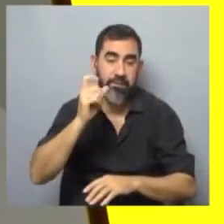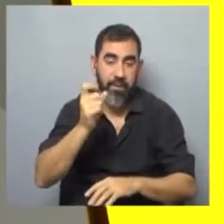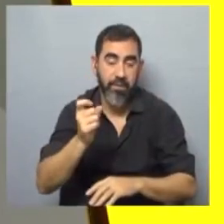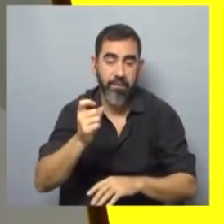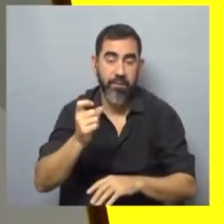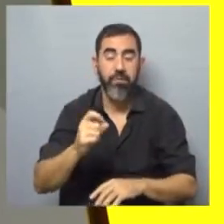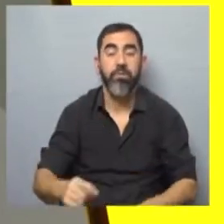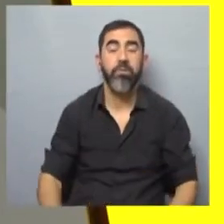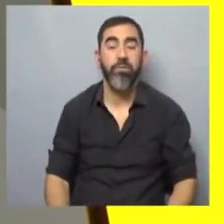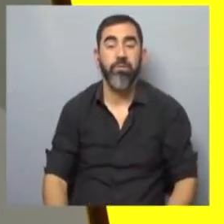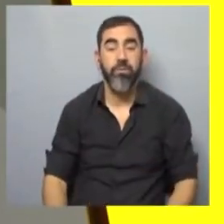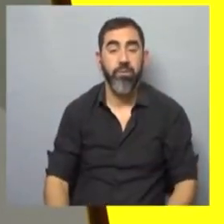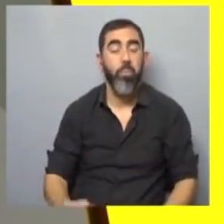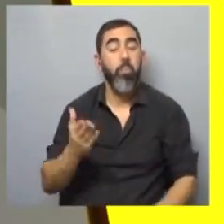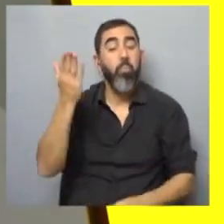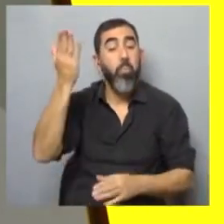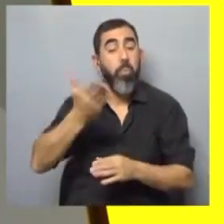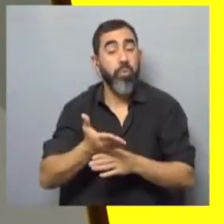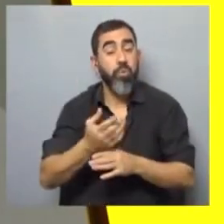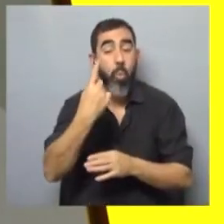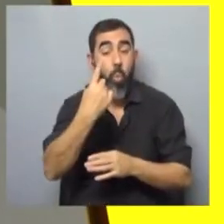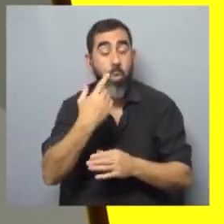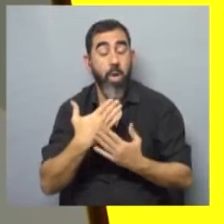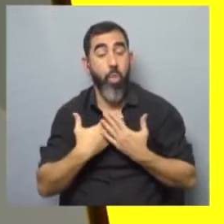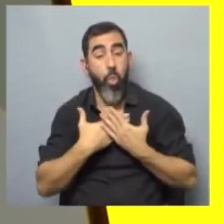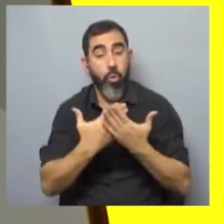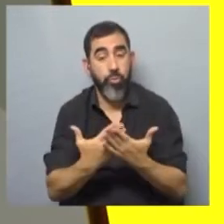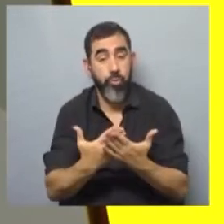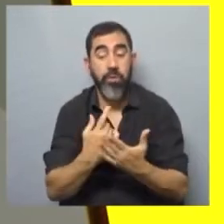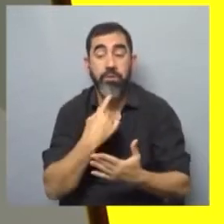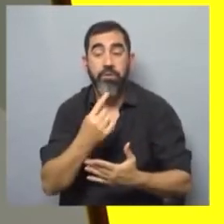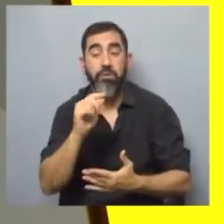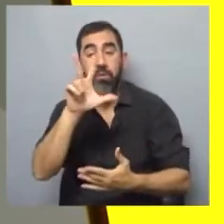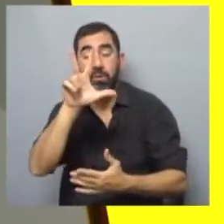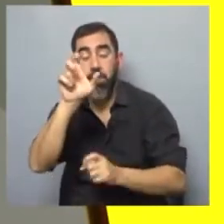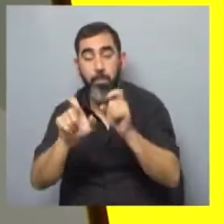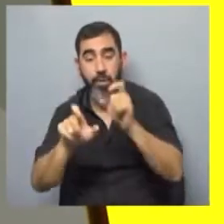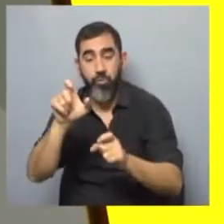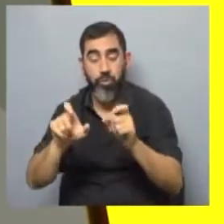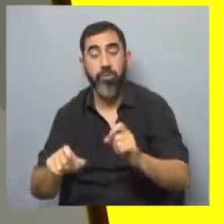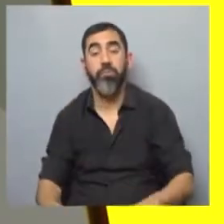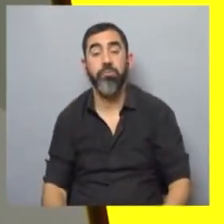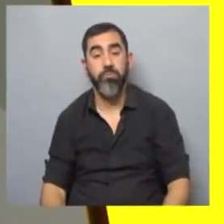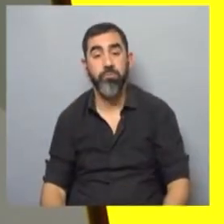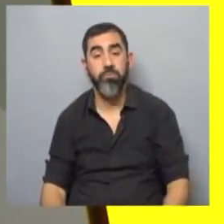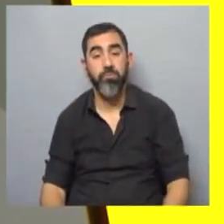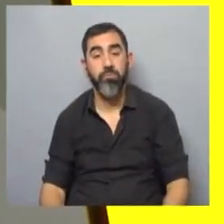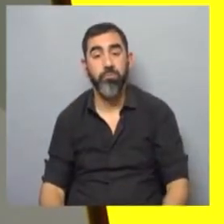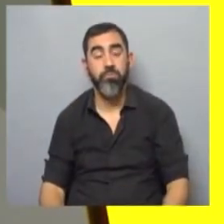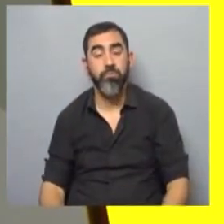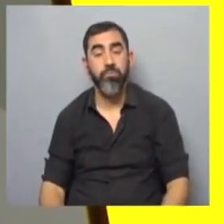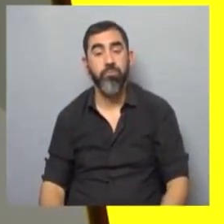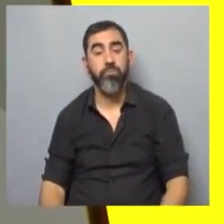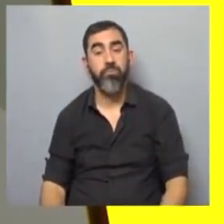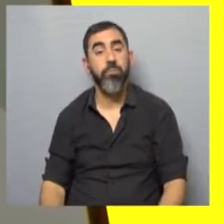a más de un donante, la proporción es de que cada donación aplica a 3 vidas. Y por otro, no recuerdo si fue en este segmento o en el